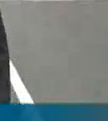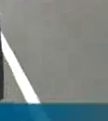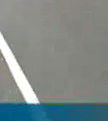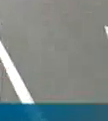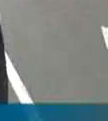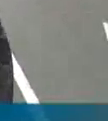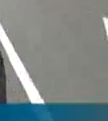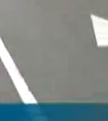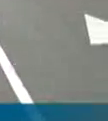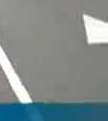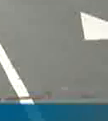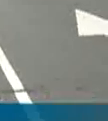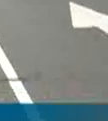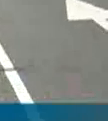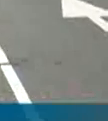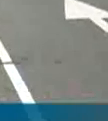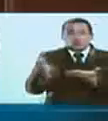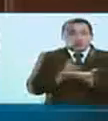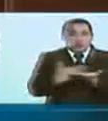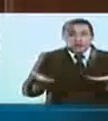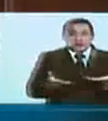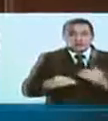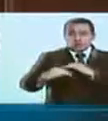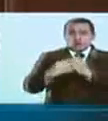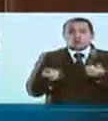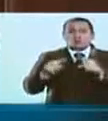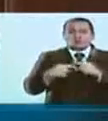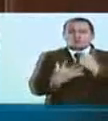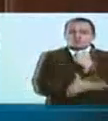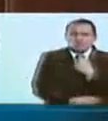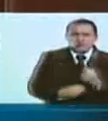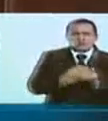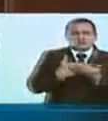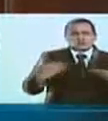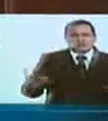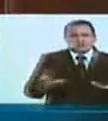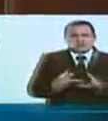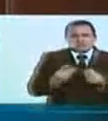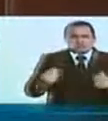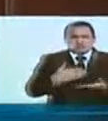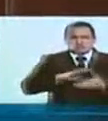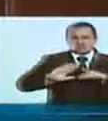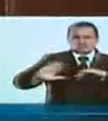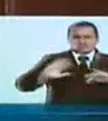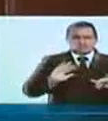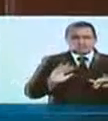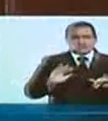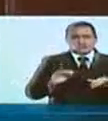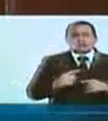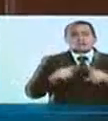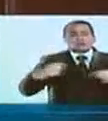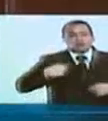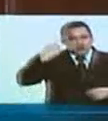dijo: no hay democracia con miseria, no hay democracia con asimetrías sociales. Y porque creo